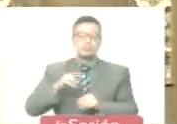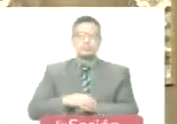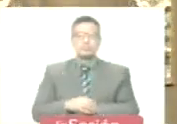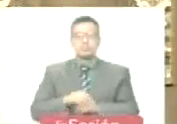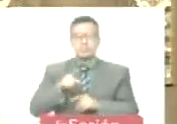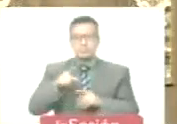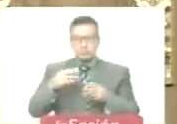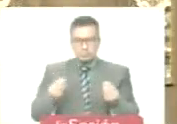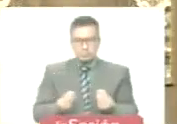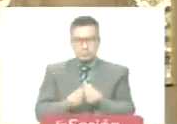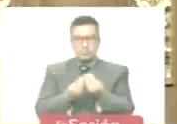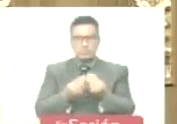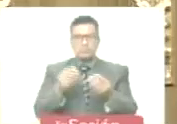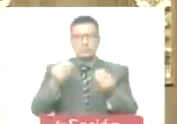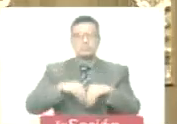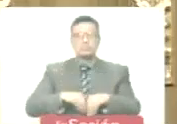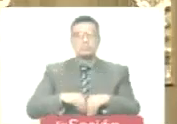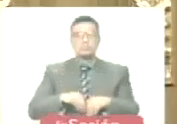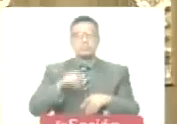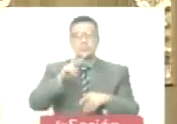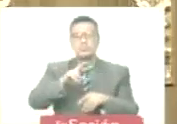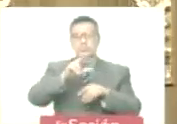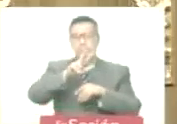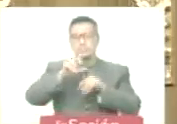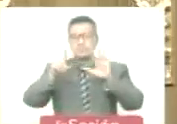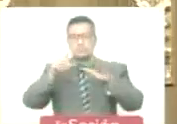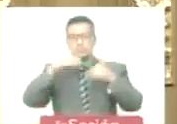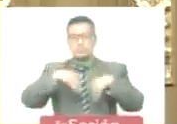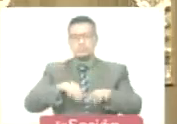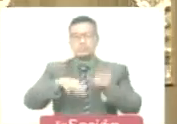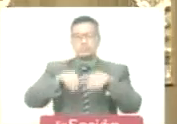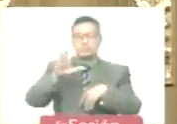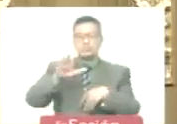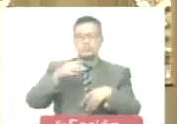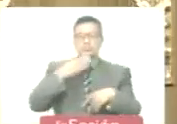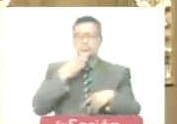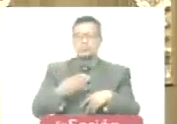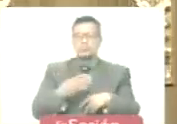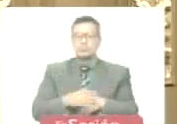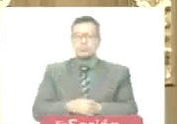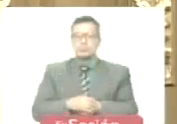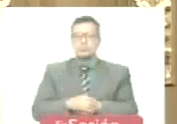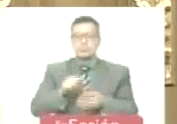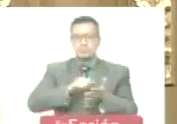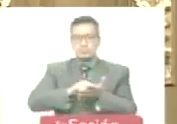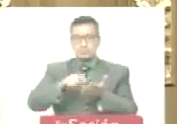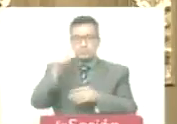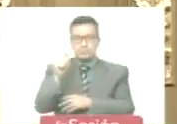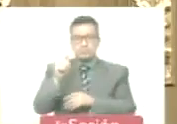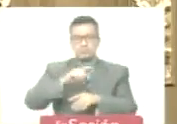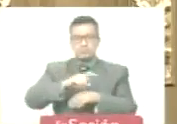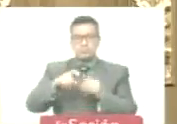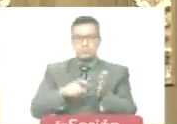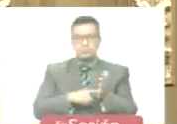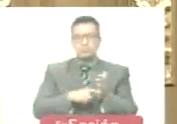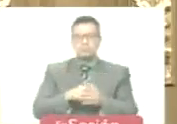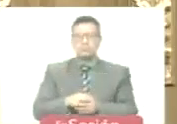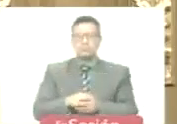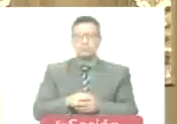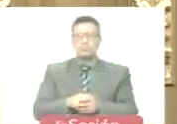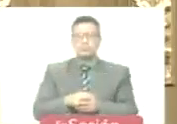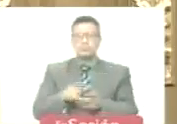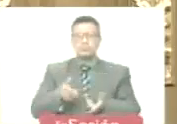y en concordancia con el 236, numeral 15, solicitamos ante esta digna plenaria